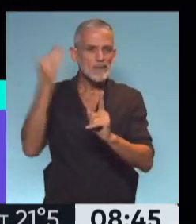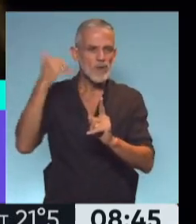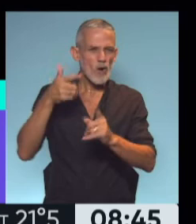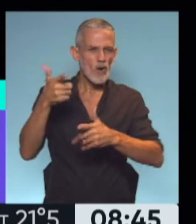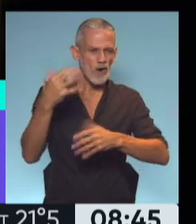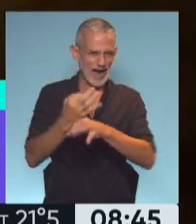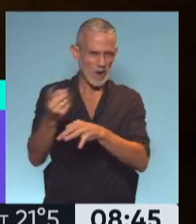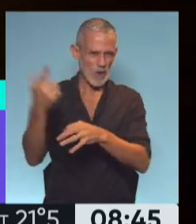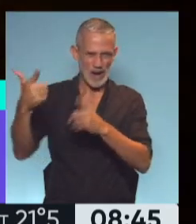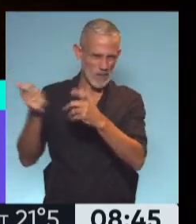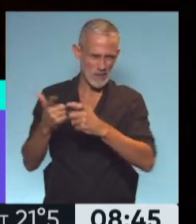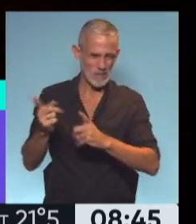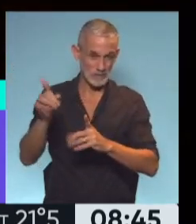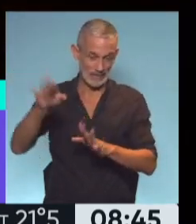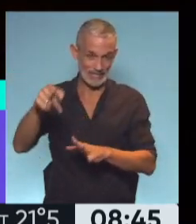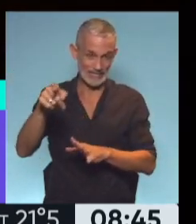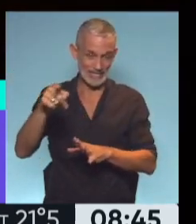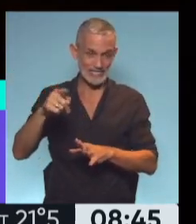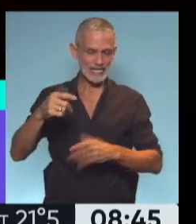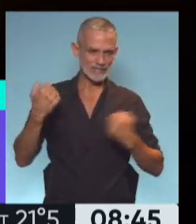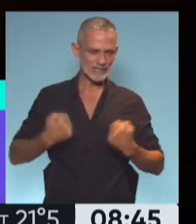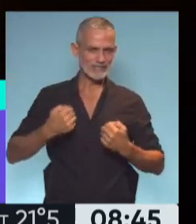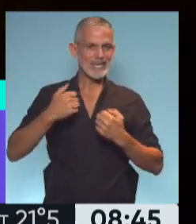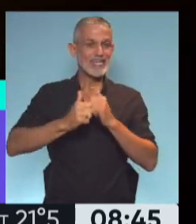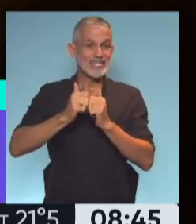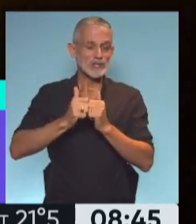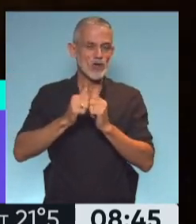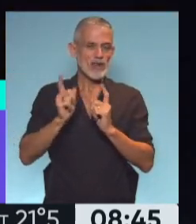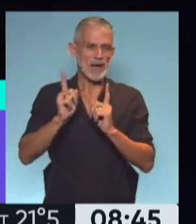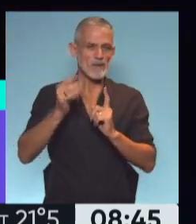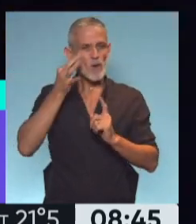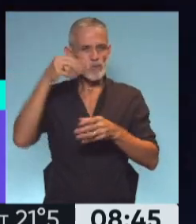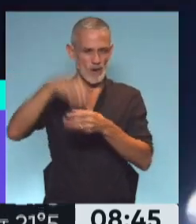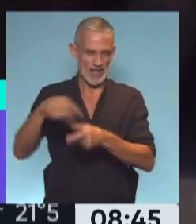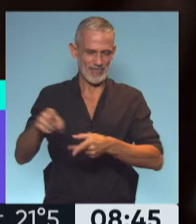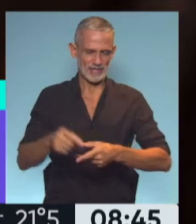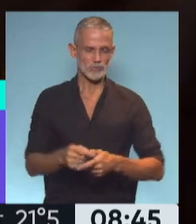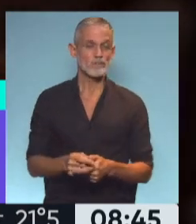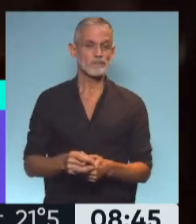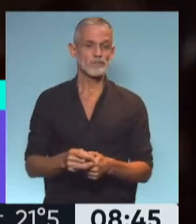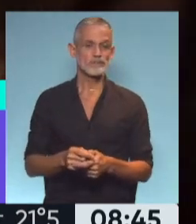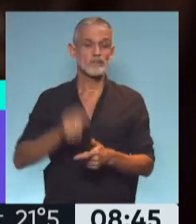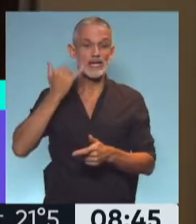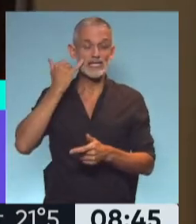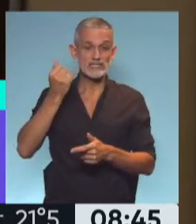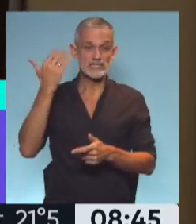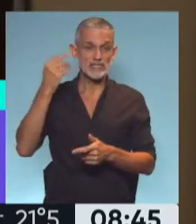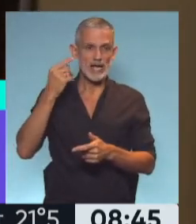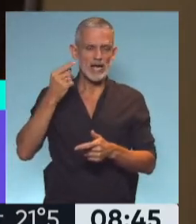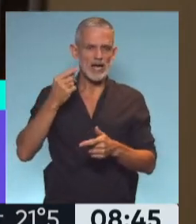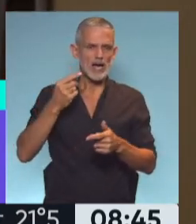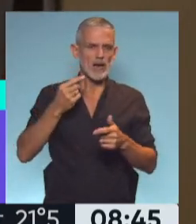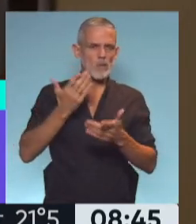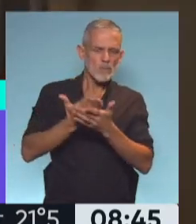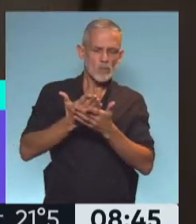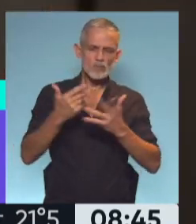así que le están poniendo el cuerpo a esta historia y a este relato. Una vez que se propuso el juego,